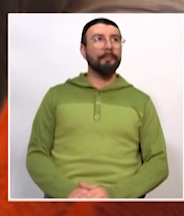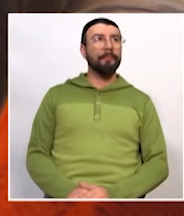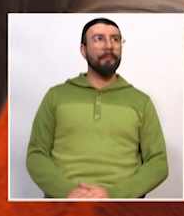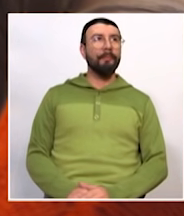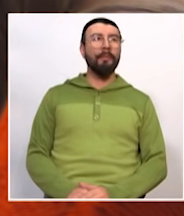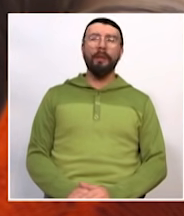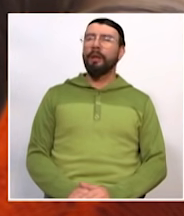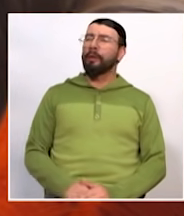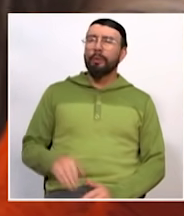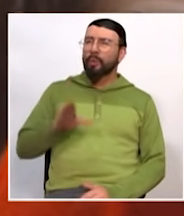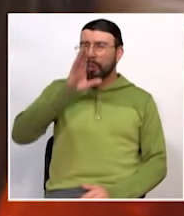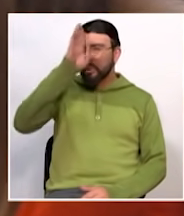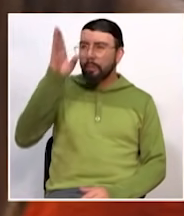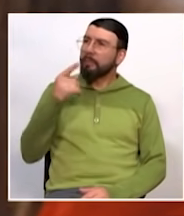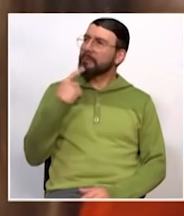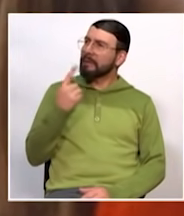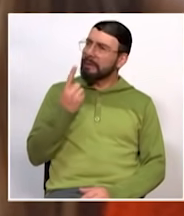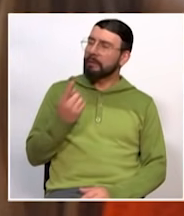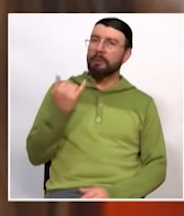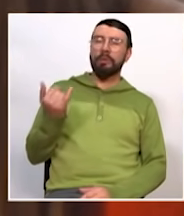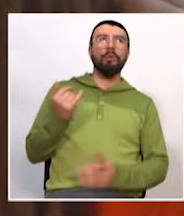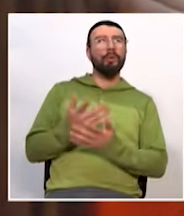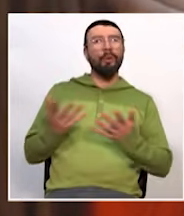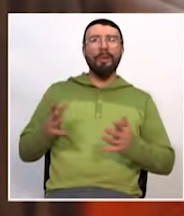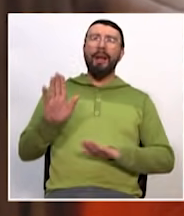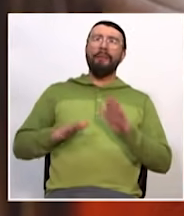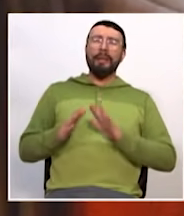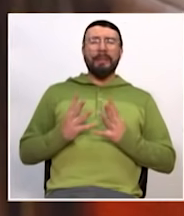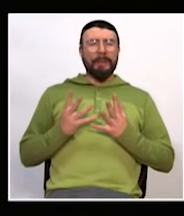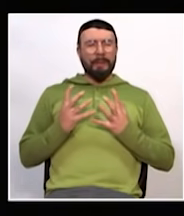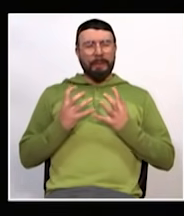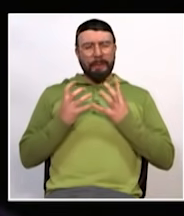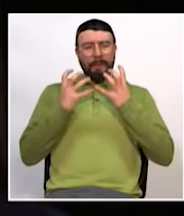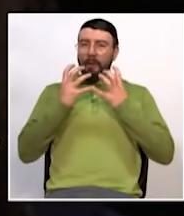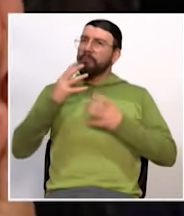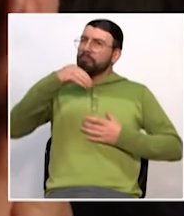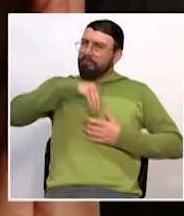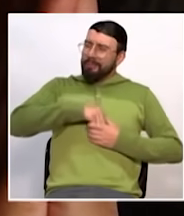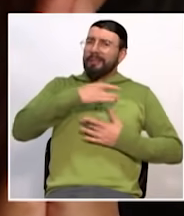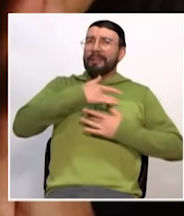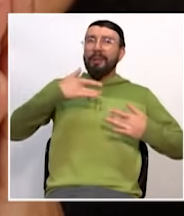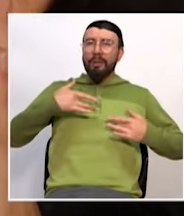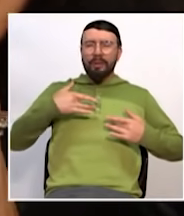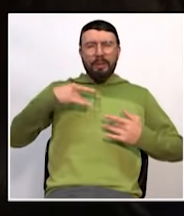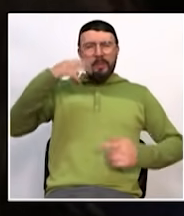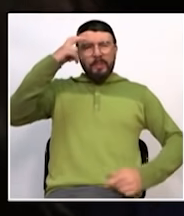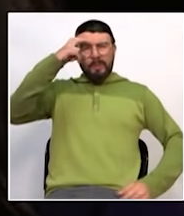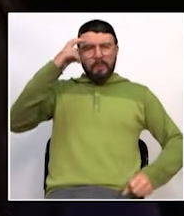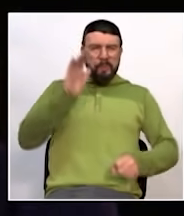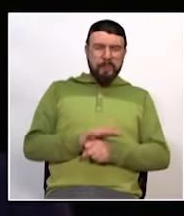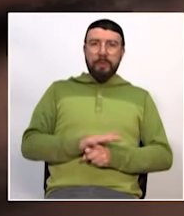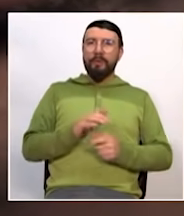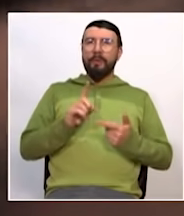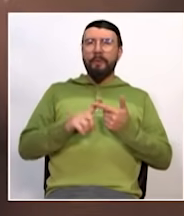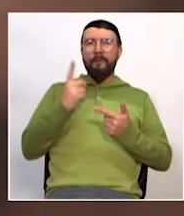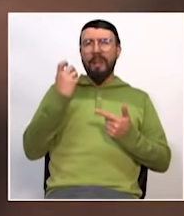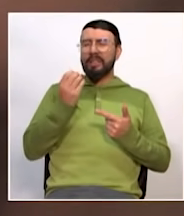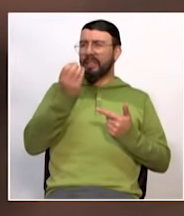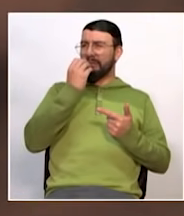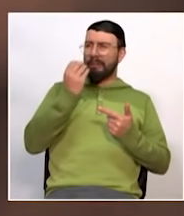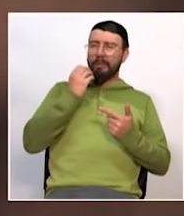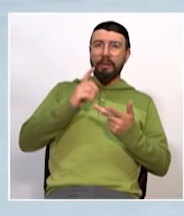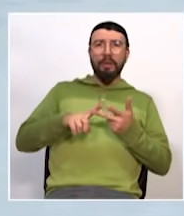a menudo se habla de las manifestaciones que provoca el estrés en nuestra salud como la irritación la falta de apetito la